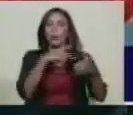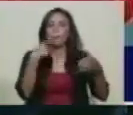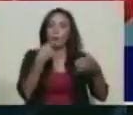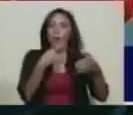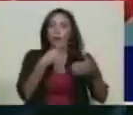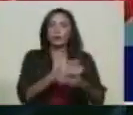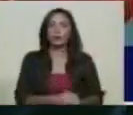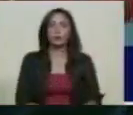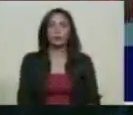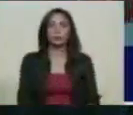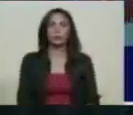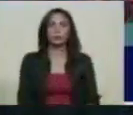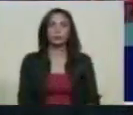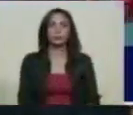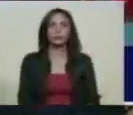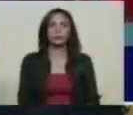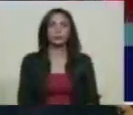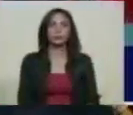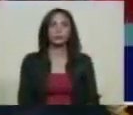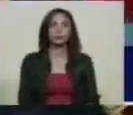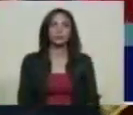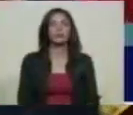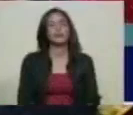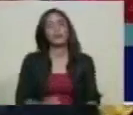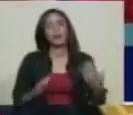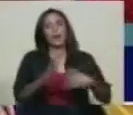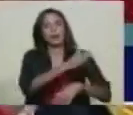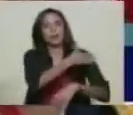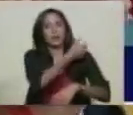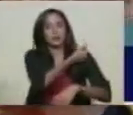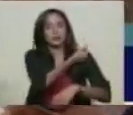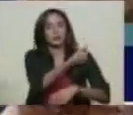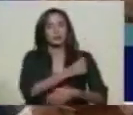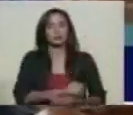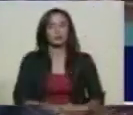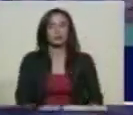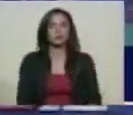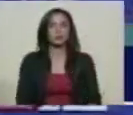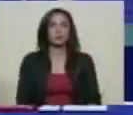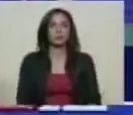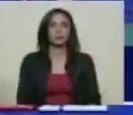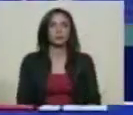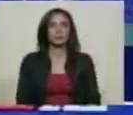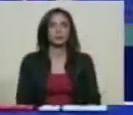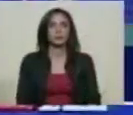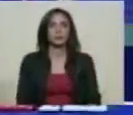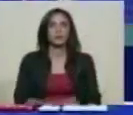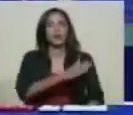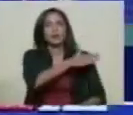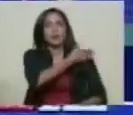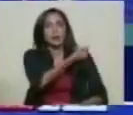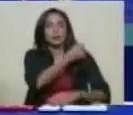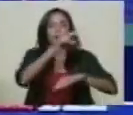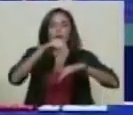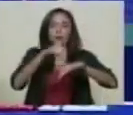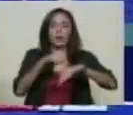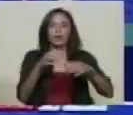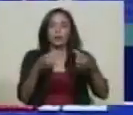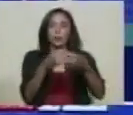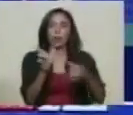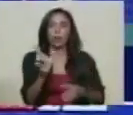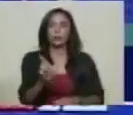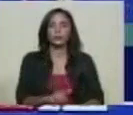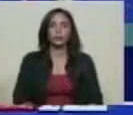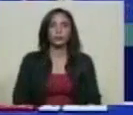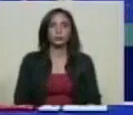de la Dirección Nacional del Consejo Político del Partido Socialista Unido de Venezuela, que